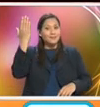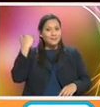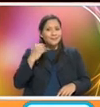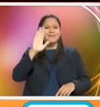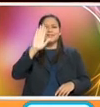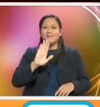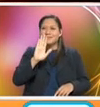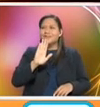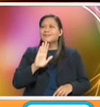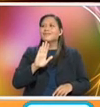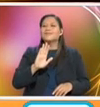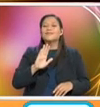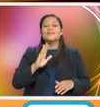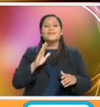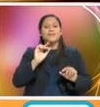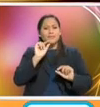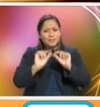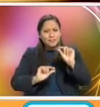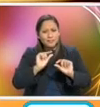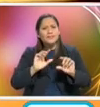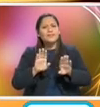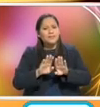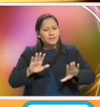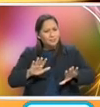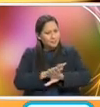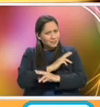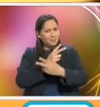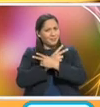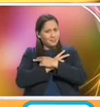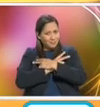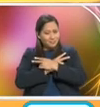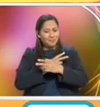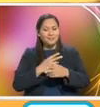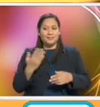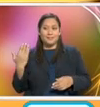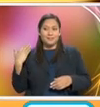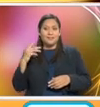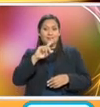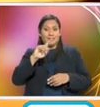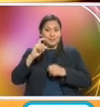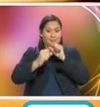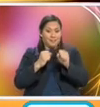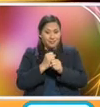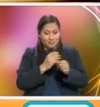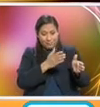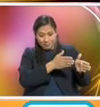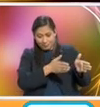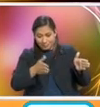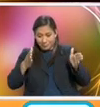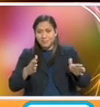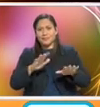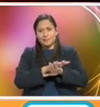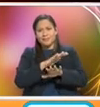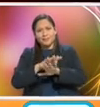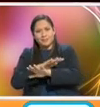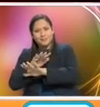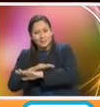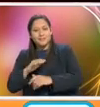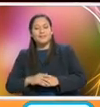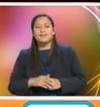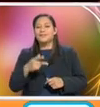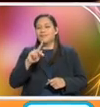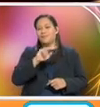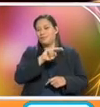un referente de cómo han cambiado las vacaciones a lo largo de los últimos 100 años, ¿no? Por supuesto, pero bueno, lo que nunca falta